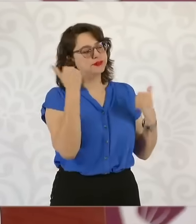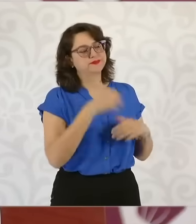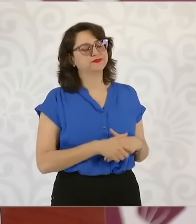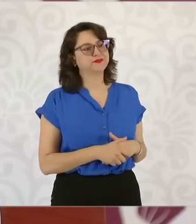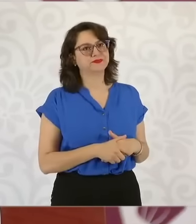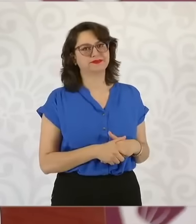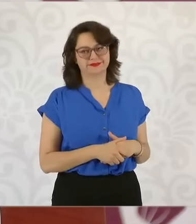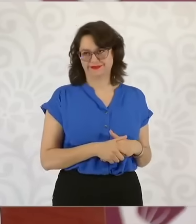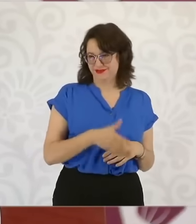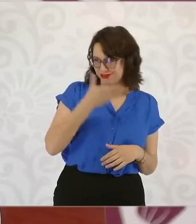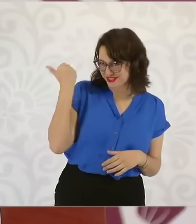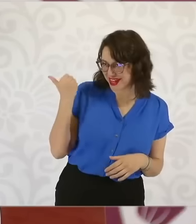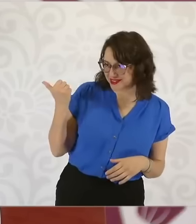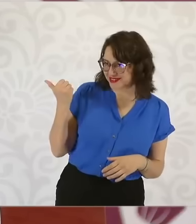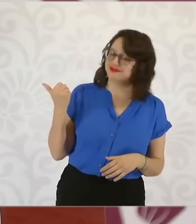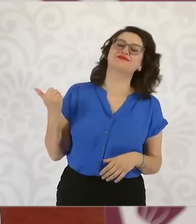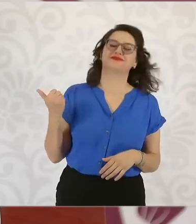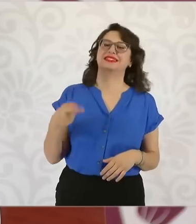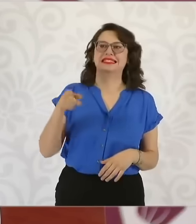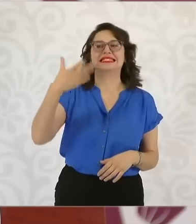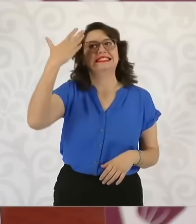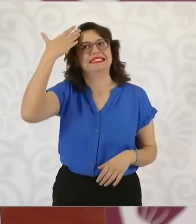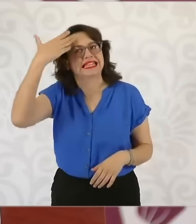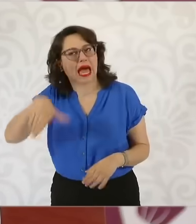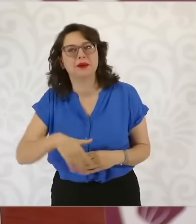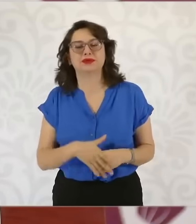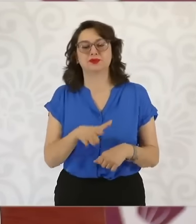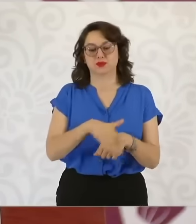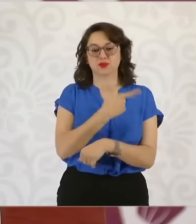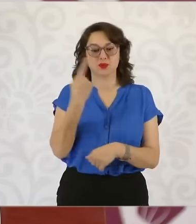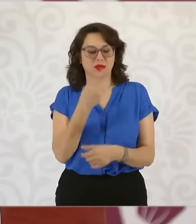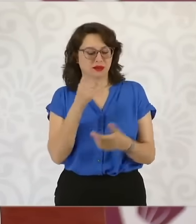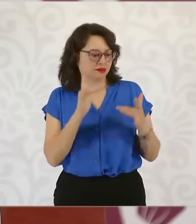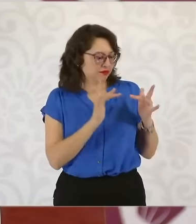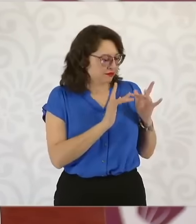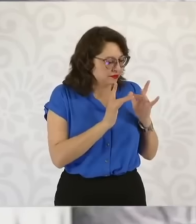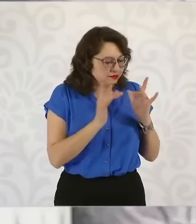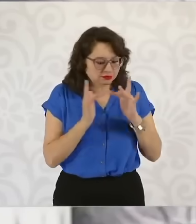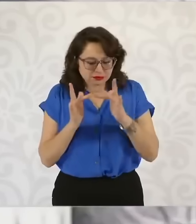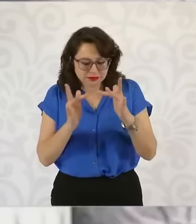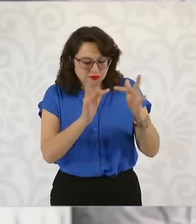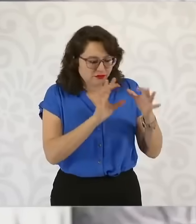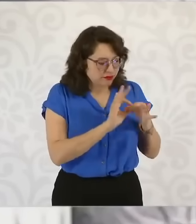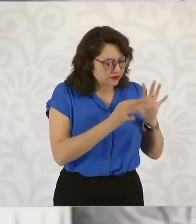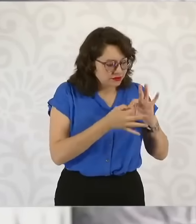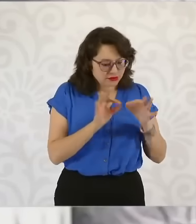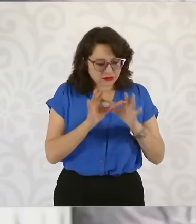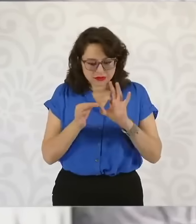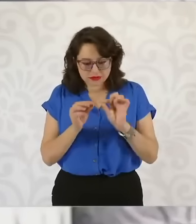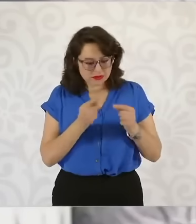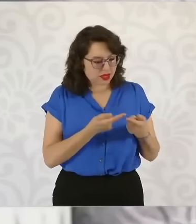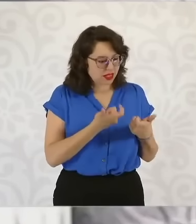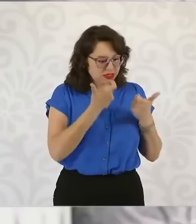sabía, porque logramos que en el juicio, utilizando el juicio civil, hubiera